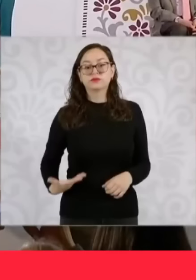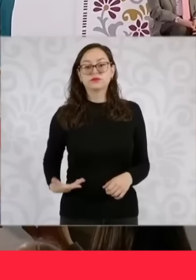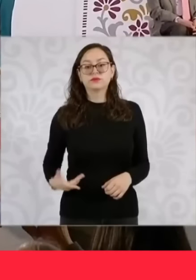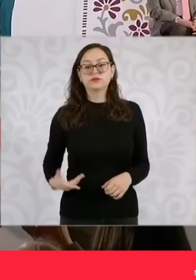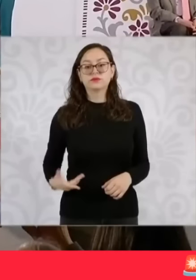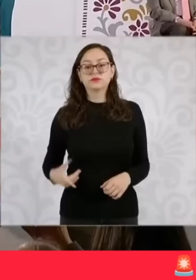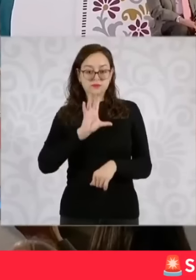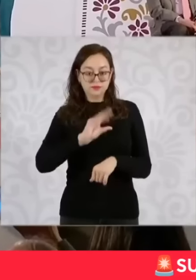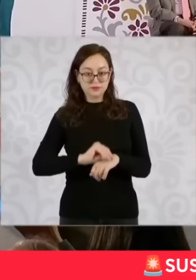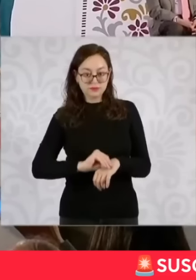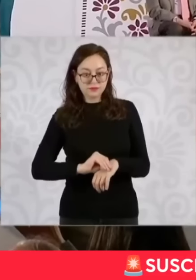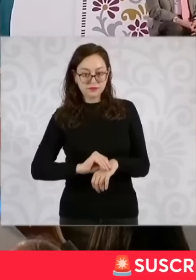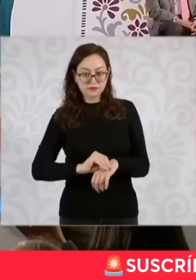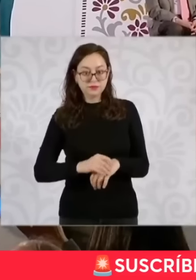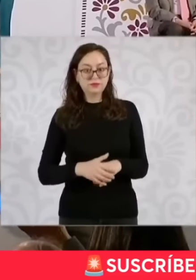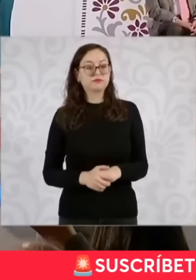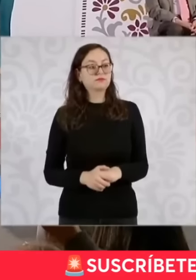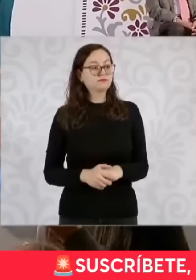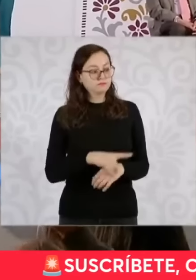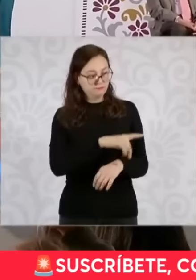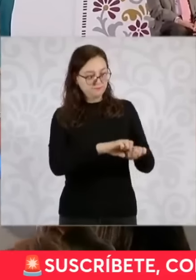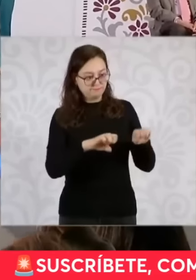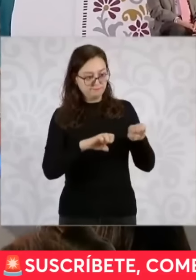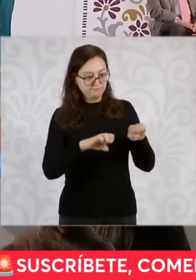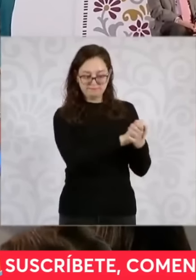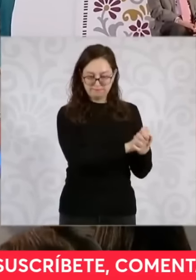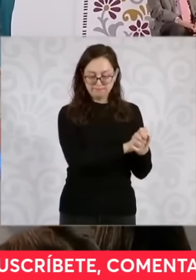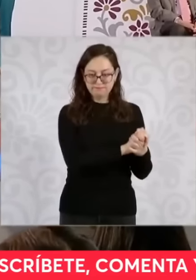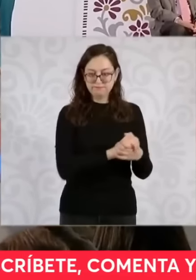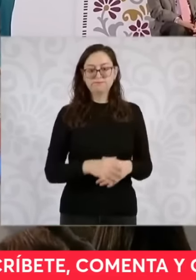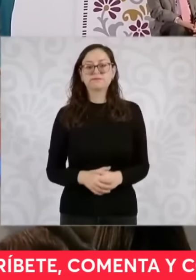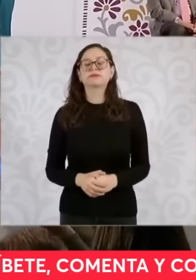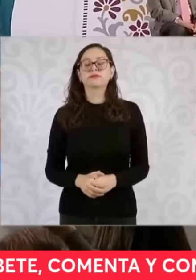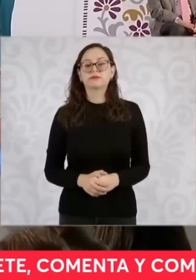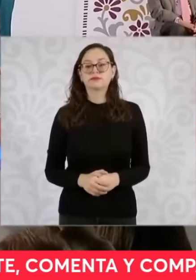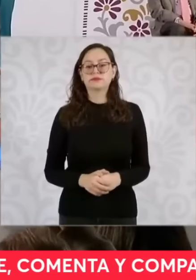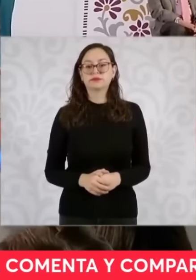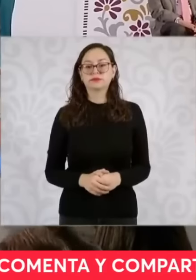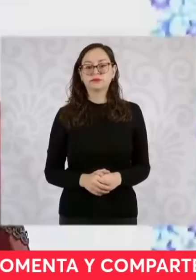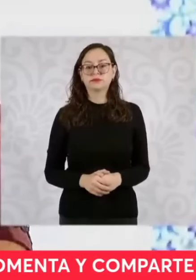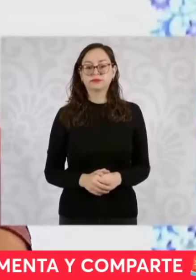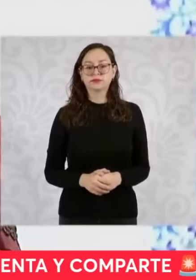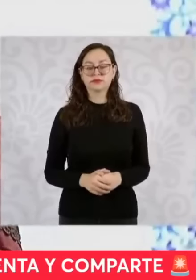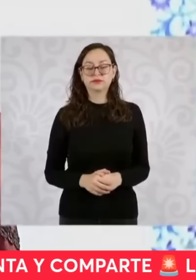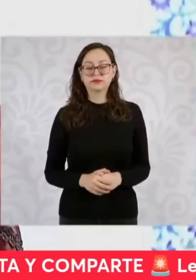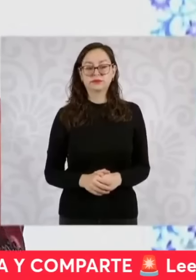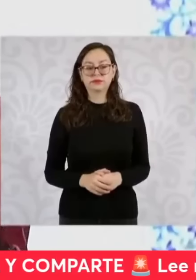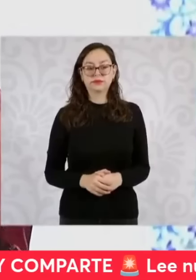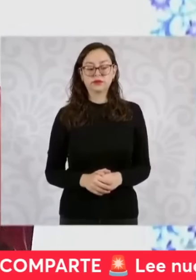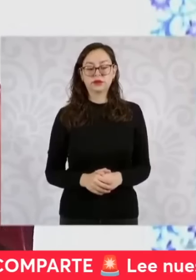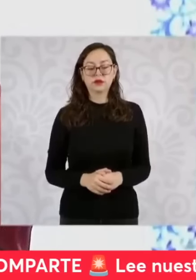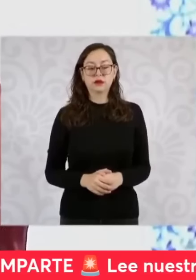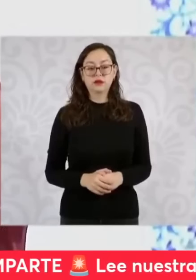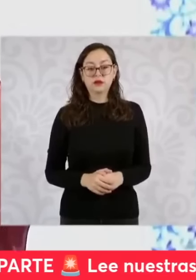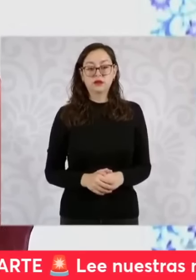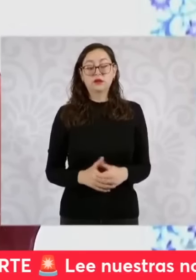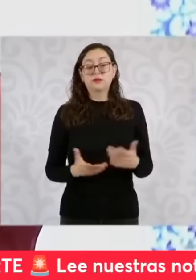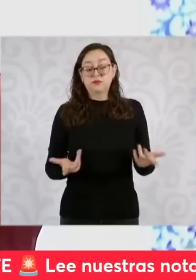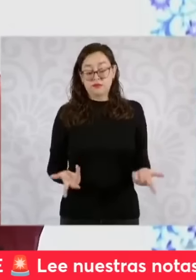ya presentar al menos es la ley general de instituciones y procedimientos electorales y también la Ley General de sistema en materia de medios de